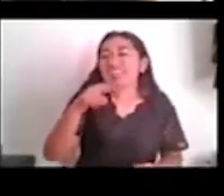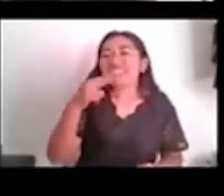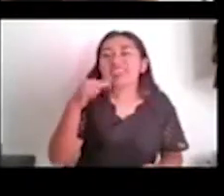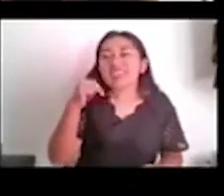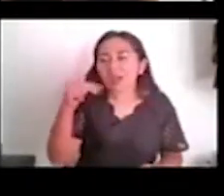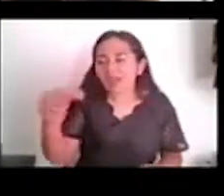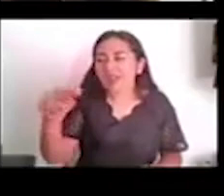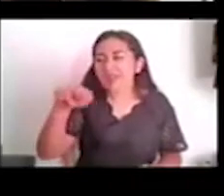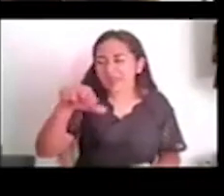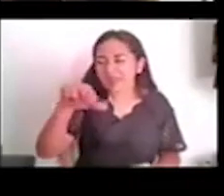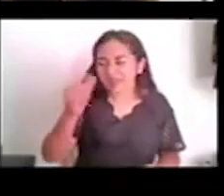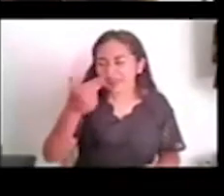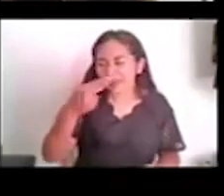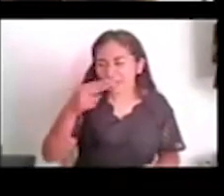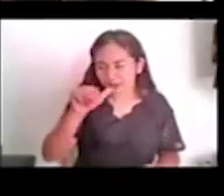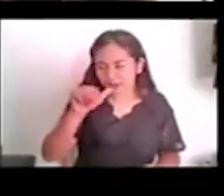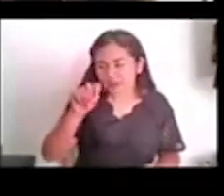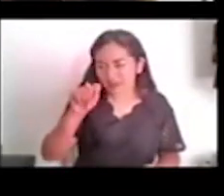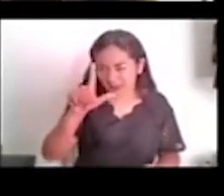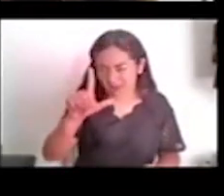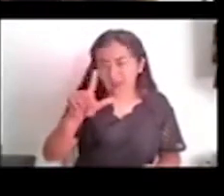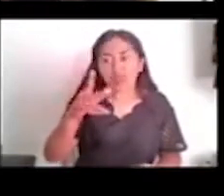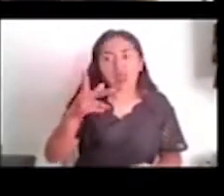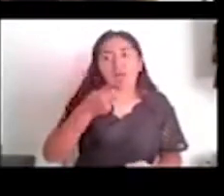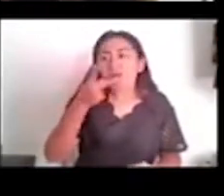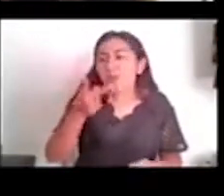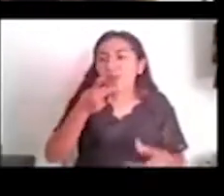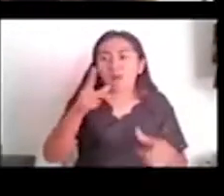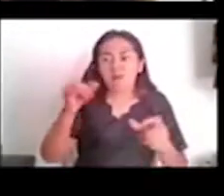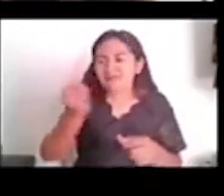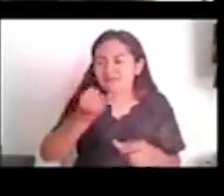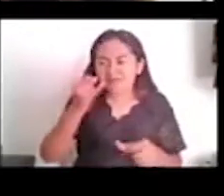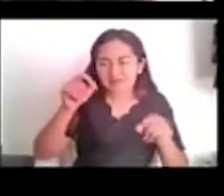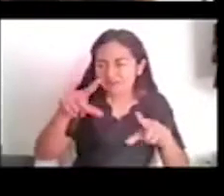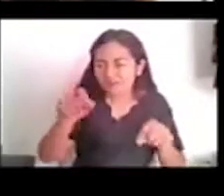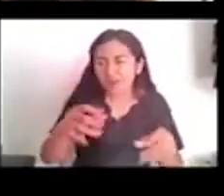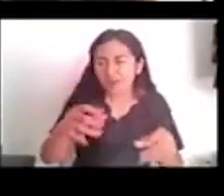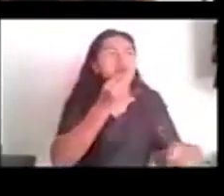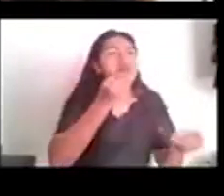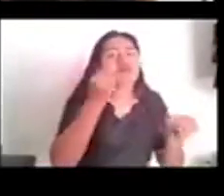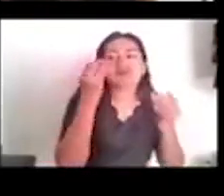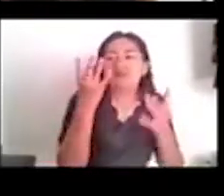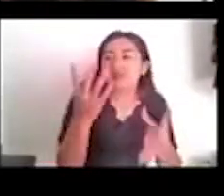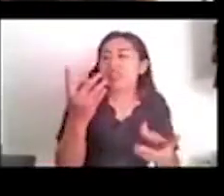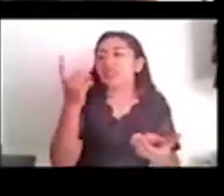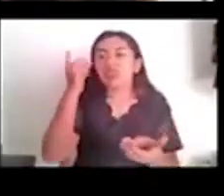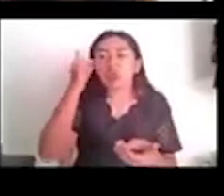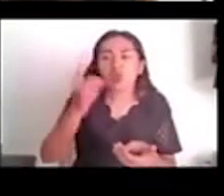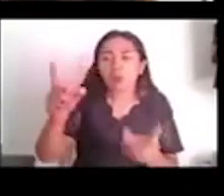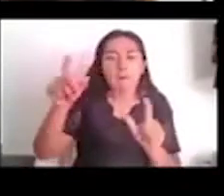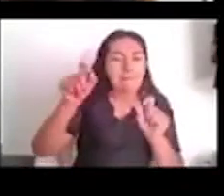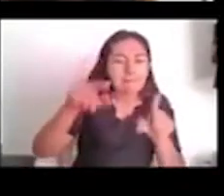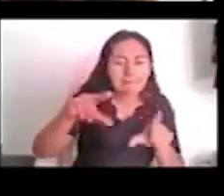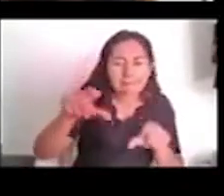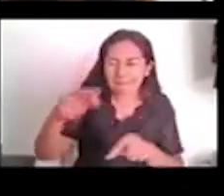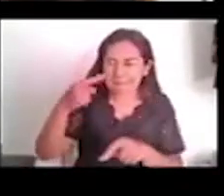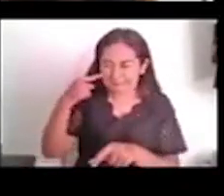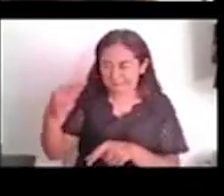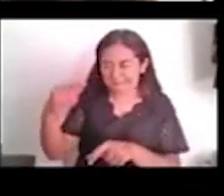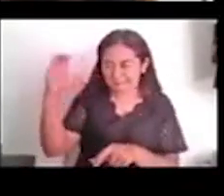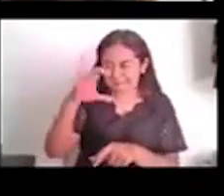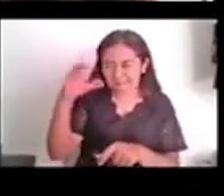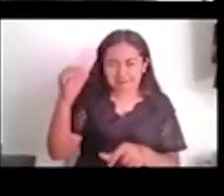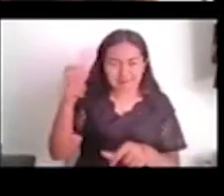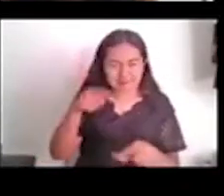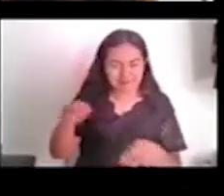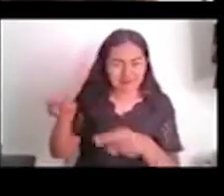idioma, pertenecer al mismo grupo, adorar a los mismos dioses, digamos. Aquí está el momento de la caída